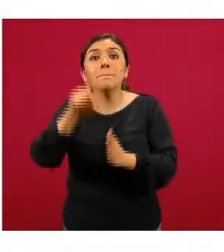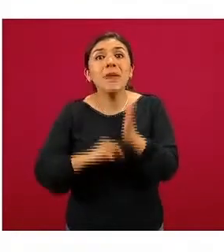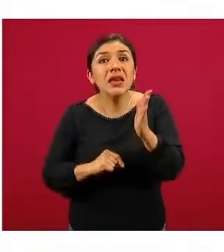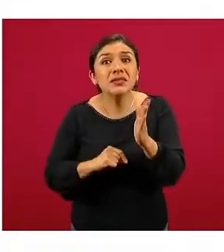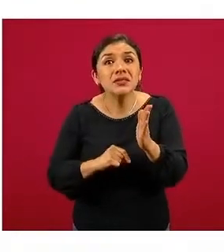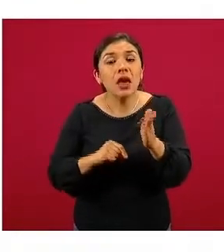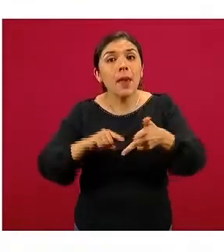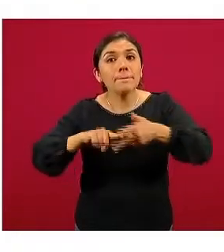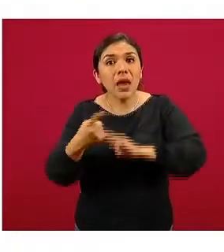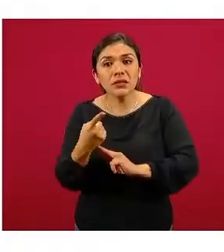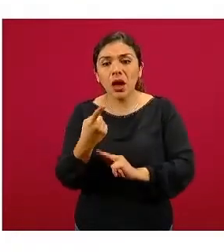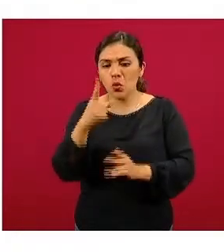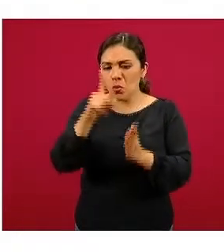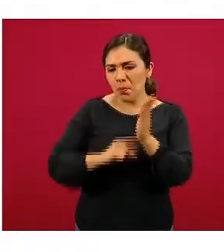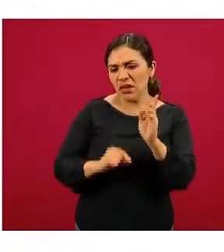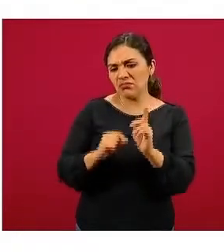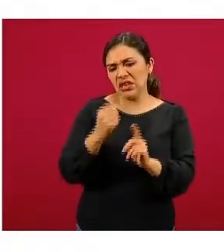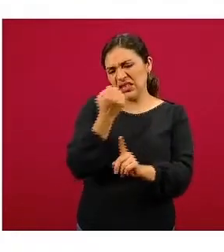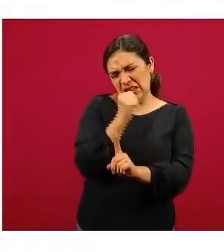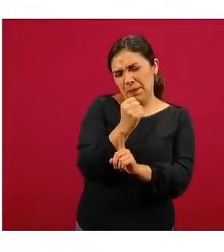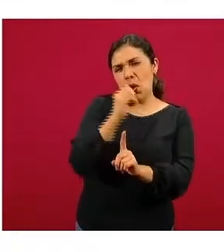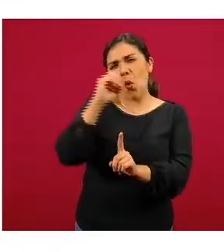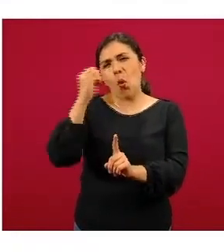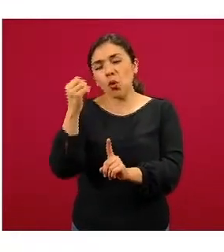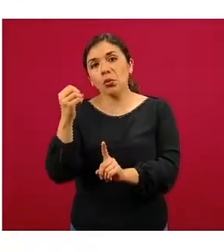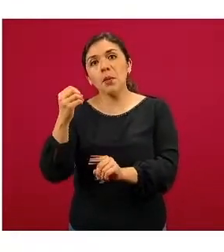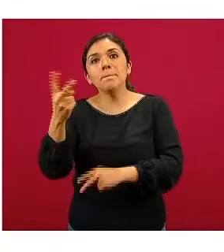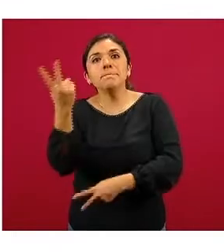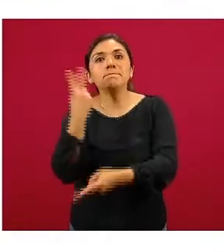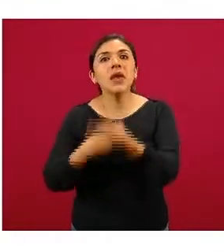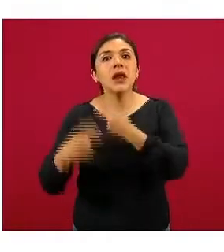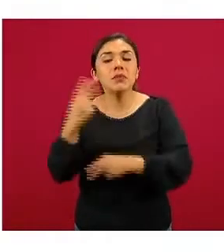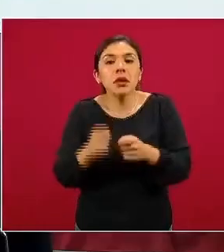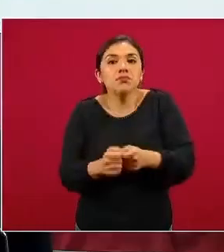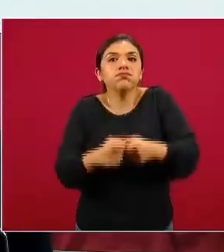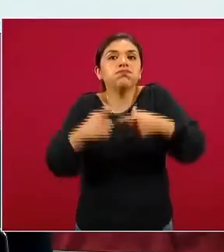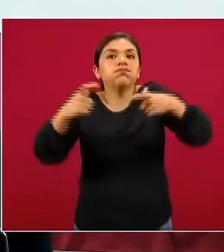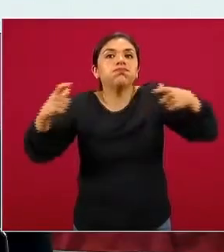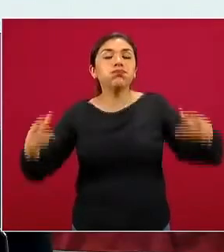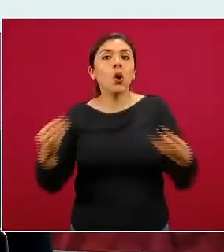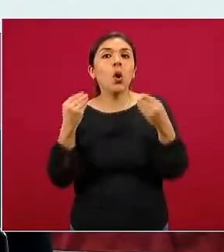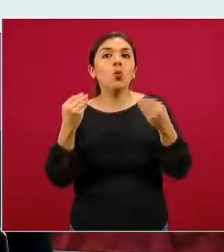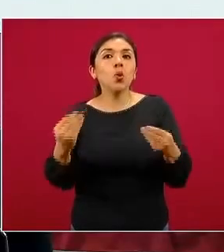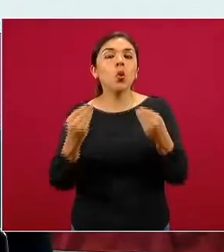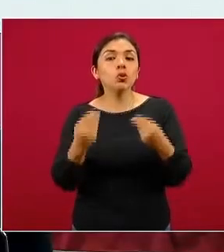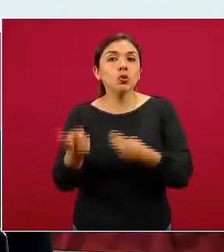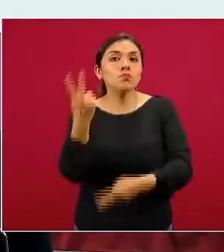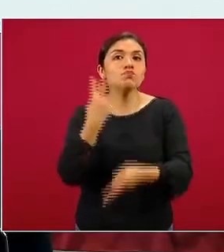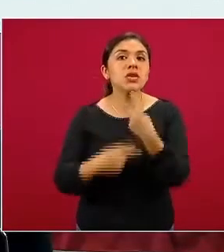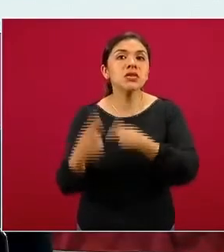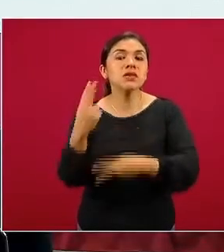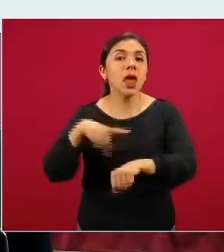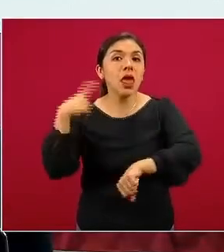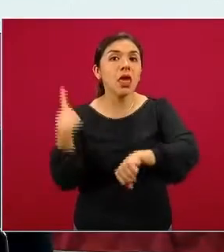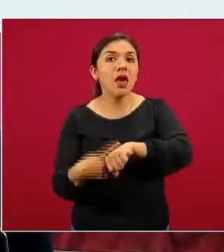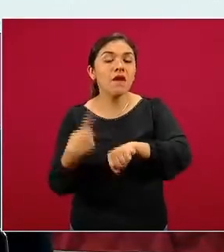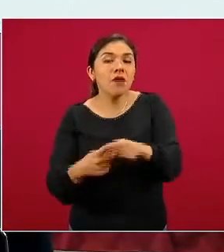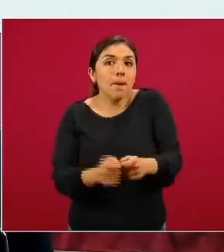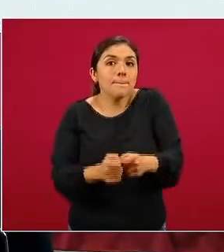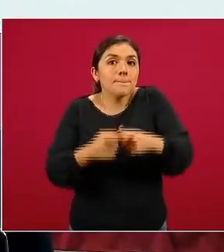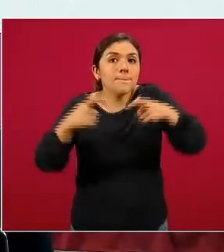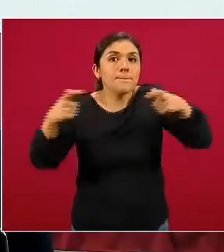días de octubre con su incremento, con su aceleración en la presentación de los